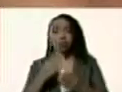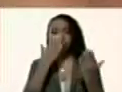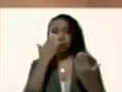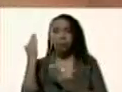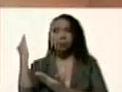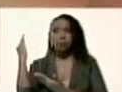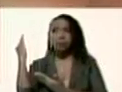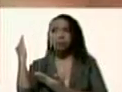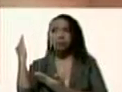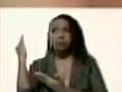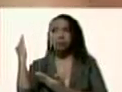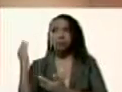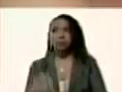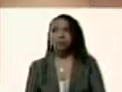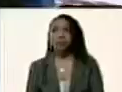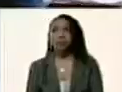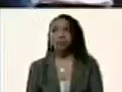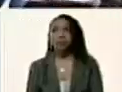los detalles.